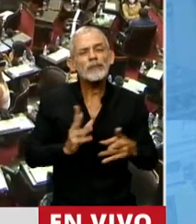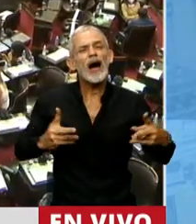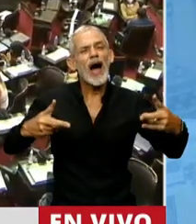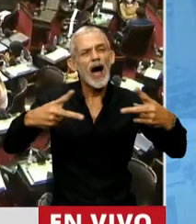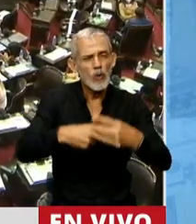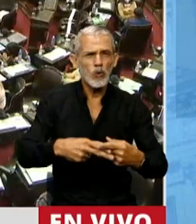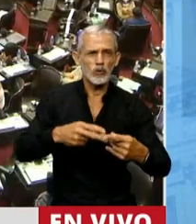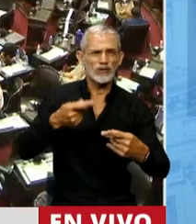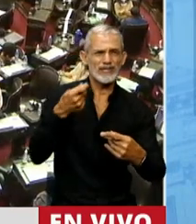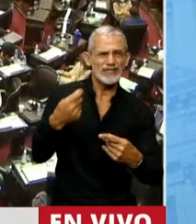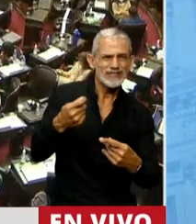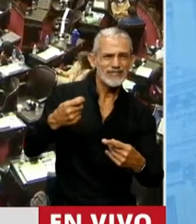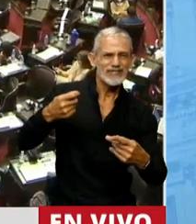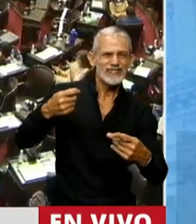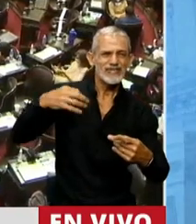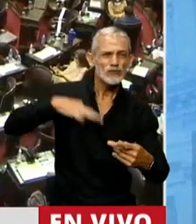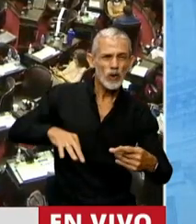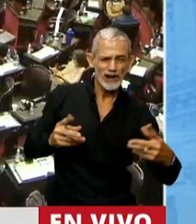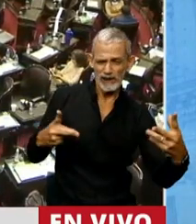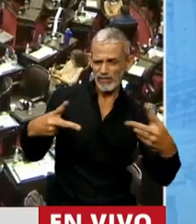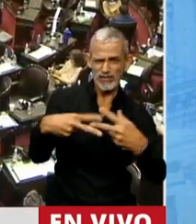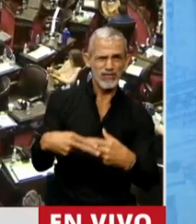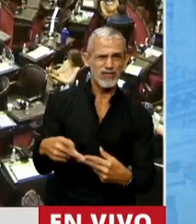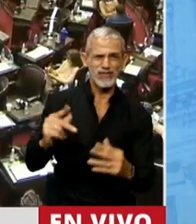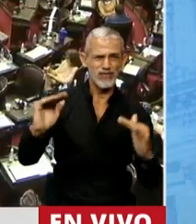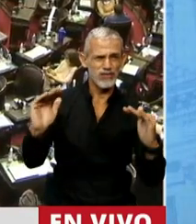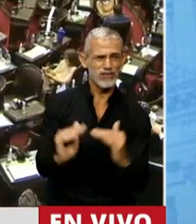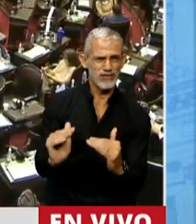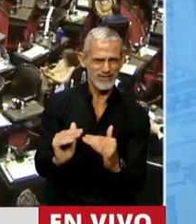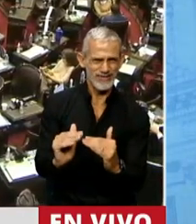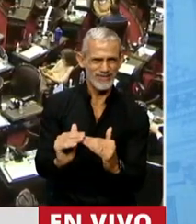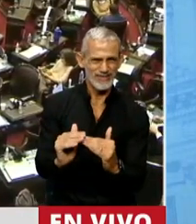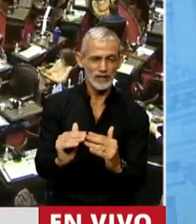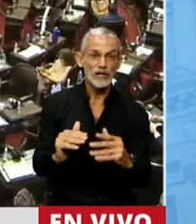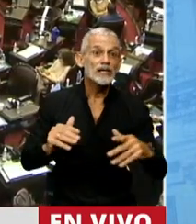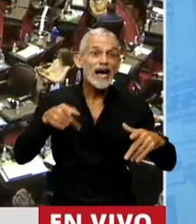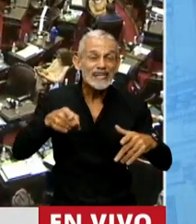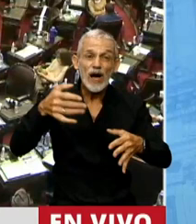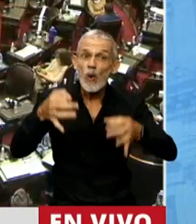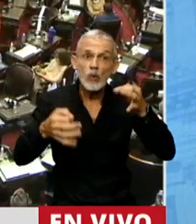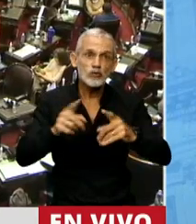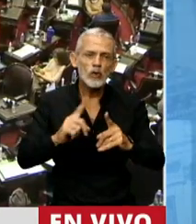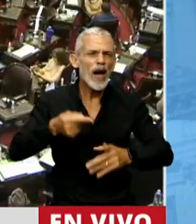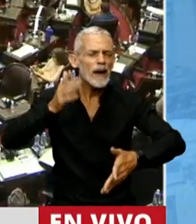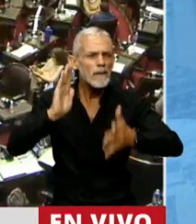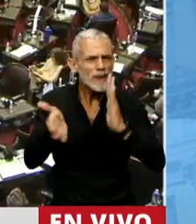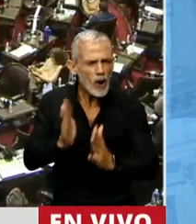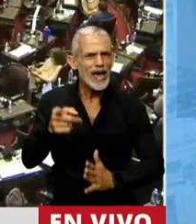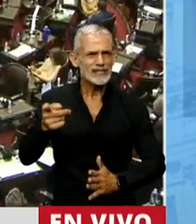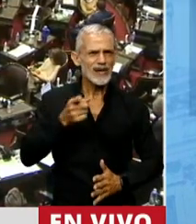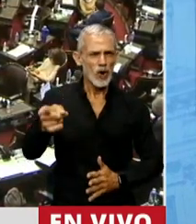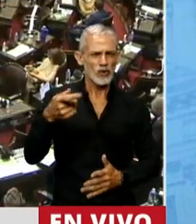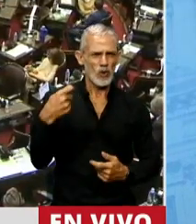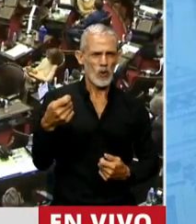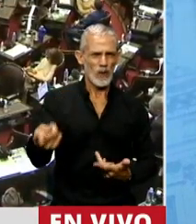de deterioro del valor adquisitivo del haber jubilatorio. Es injusto, es violento, es